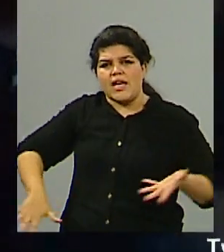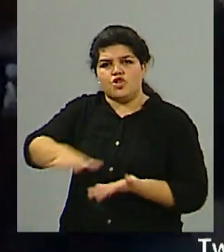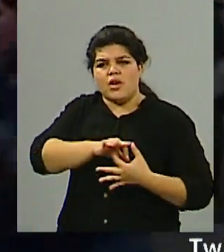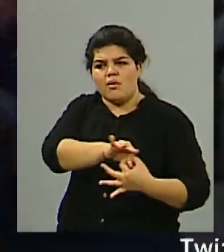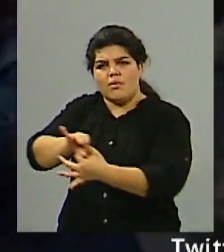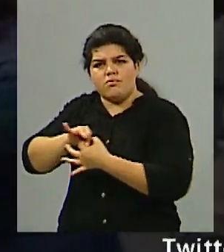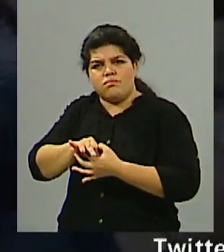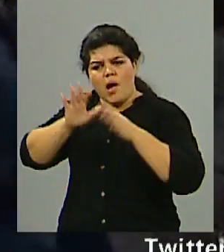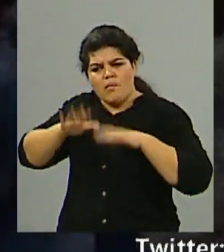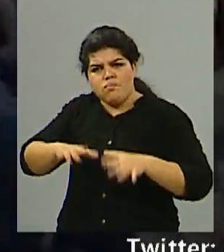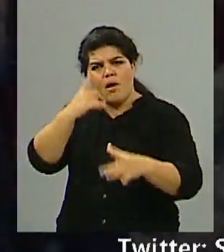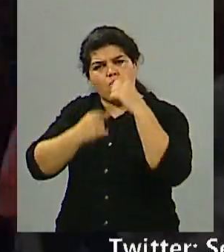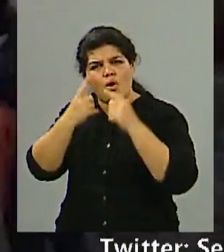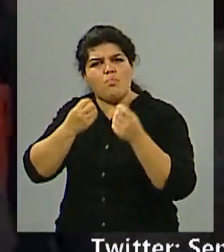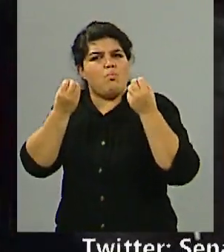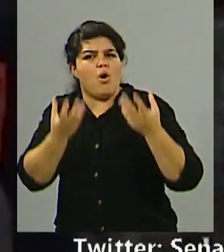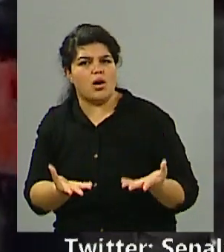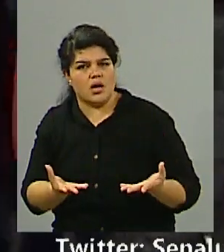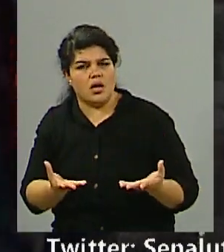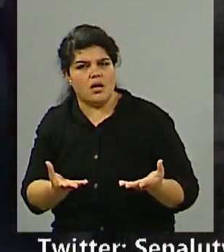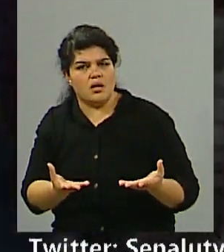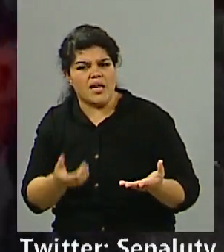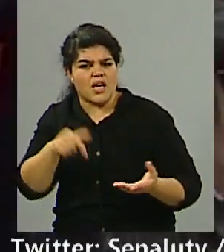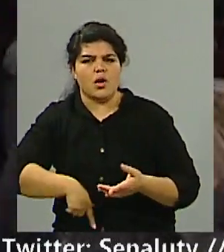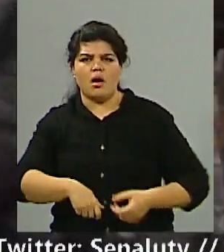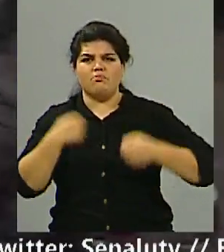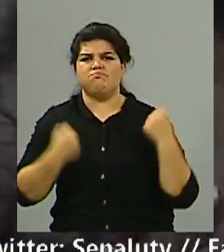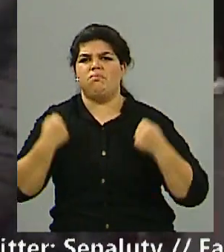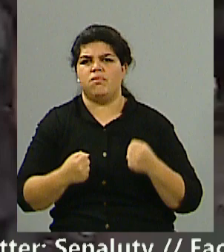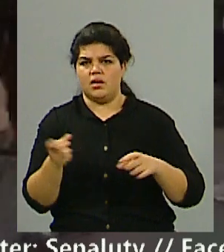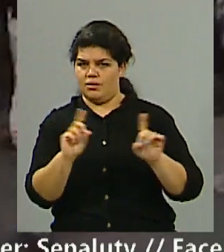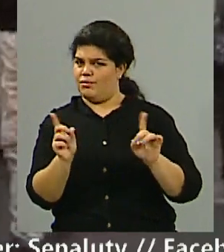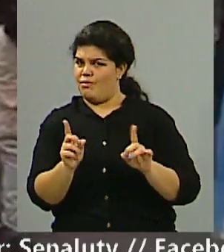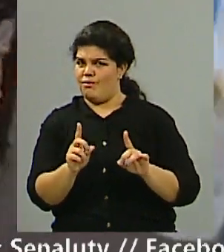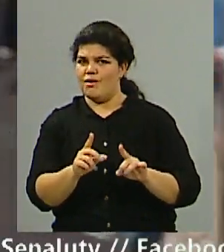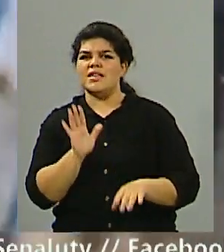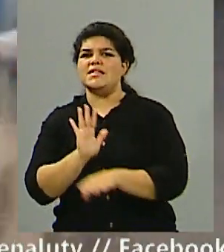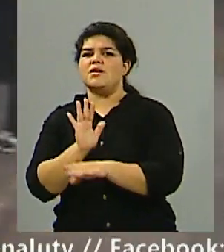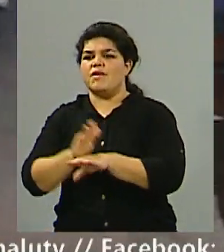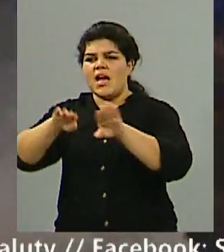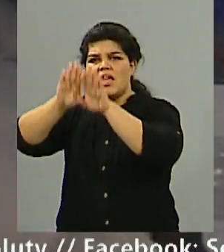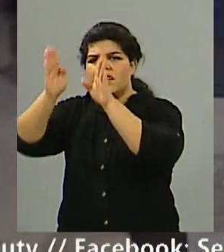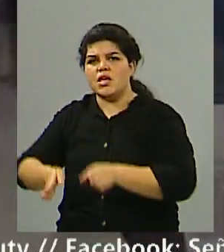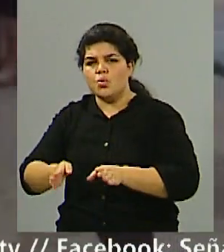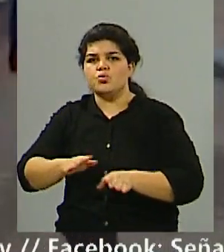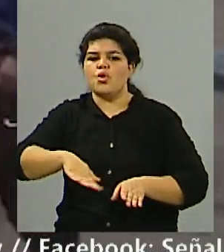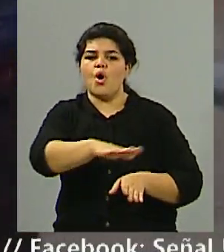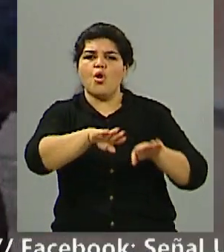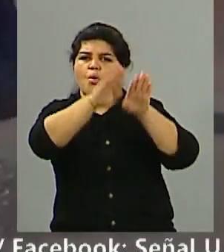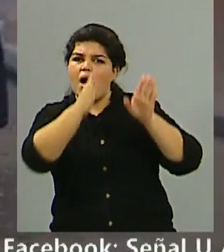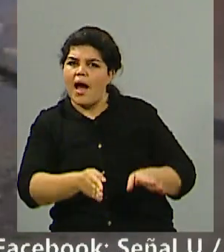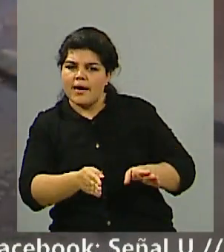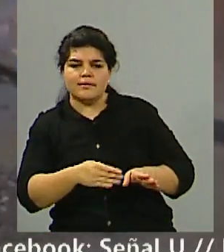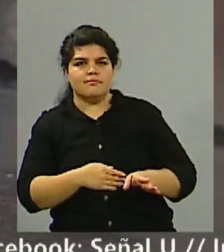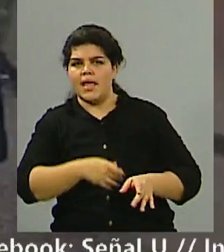un mero capricho, digo, también es porque las instituciones no han trabajado como corresponden y en este caso el